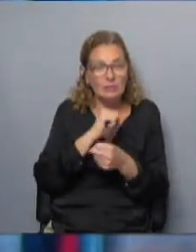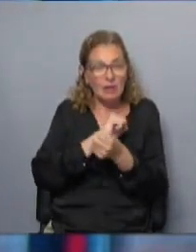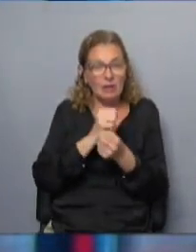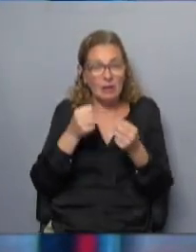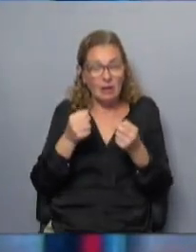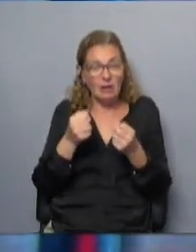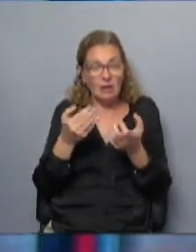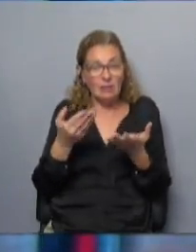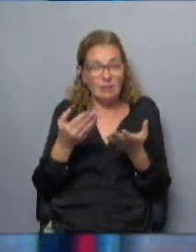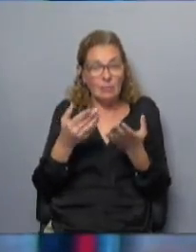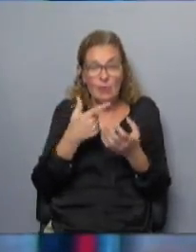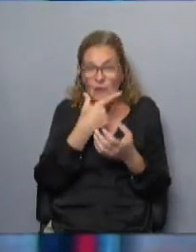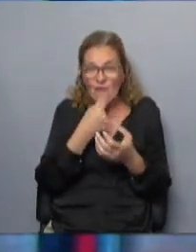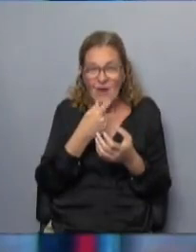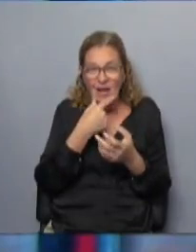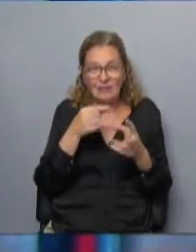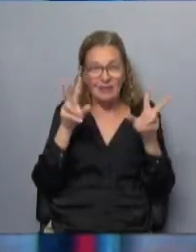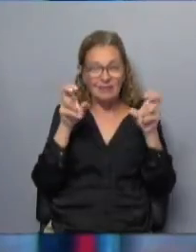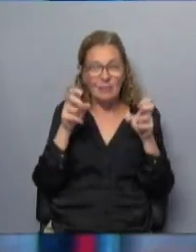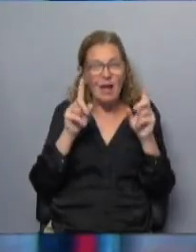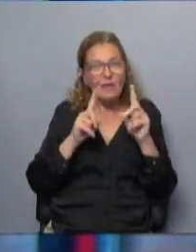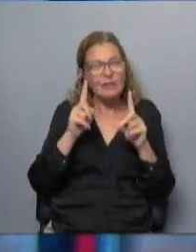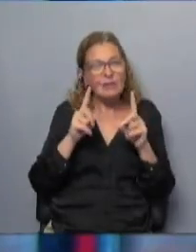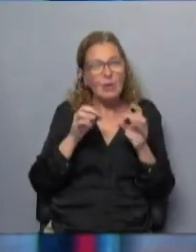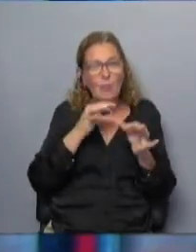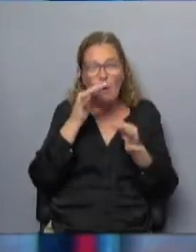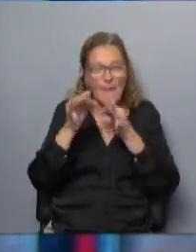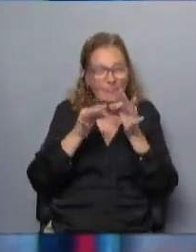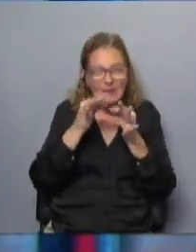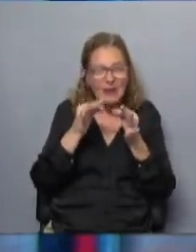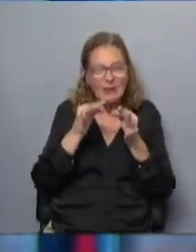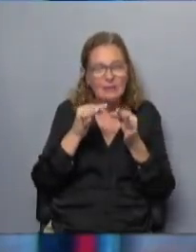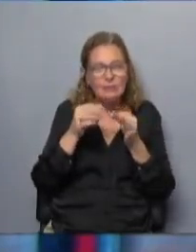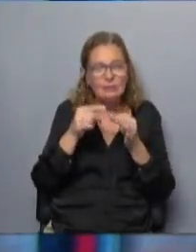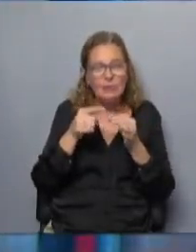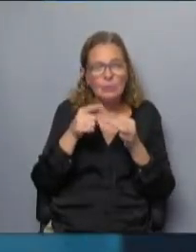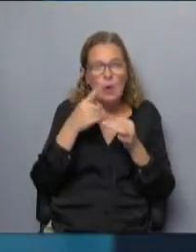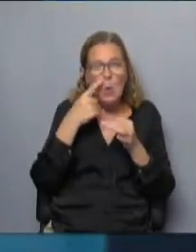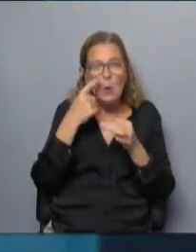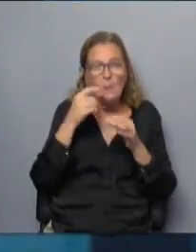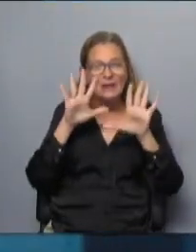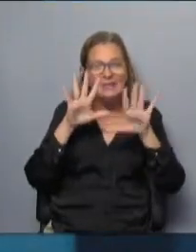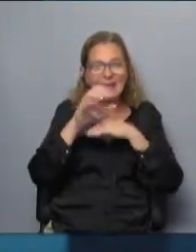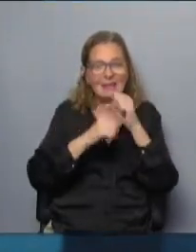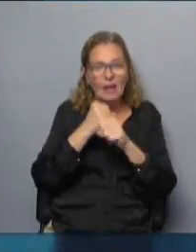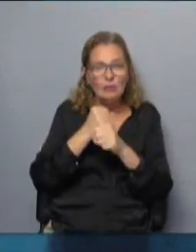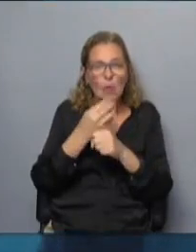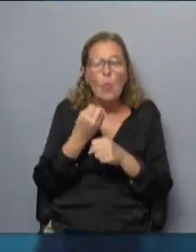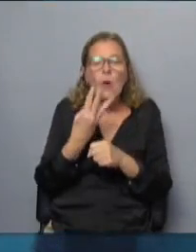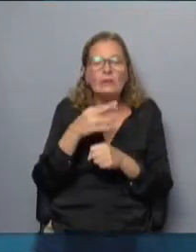es muy sencillo el tema yo a veces me cuesta como aplicarlo si yo tengo un tiempo que va a estar diez años cuanta oportunidad le